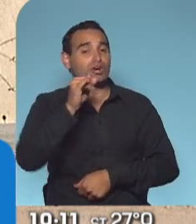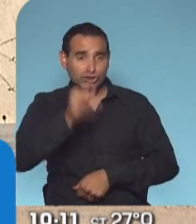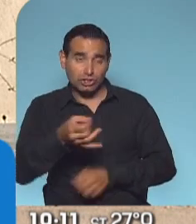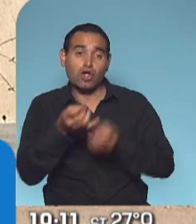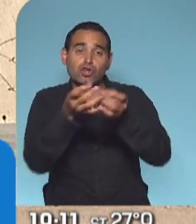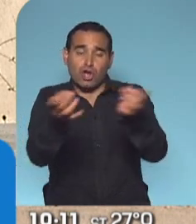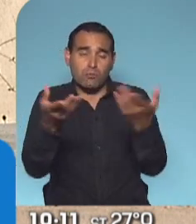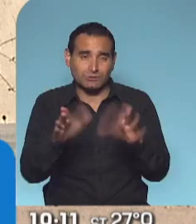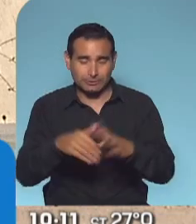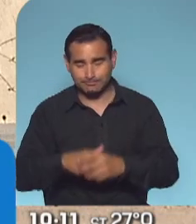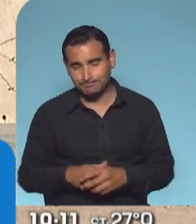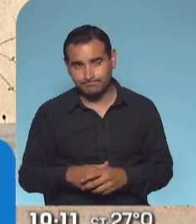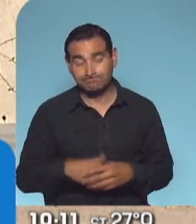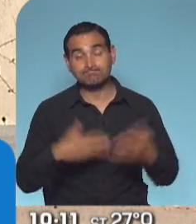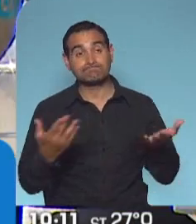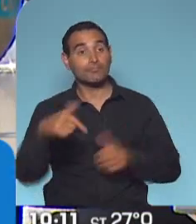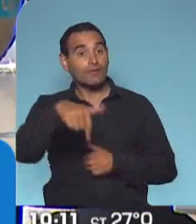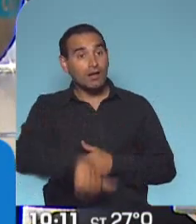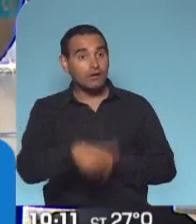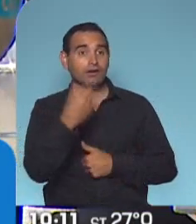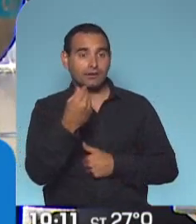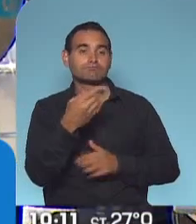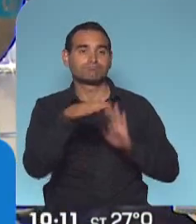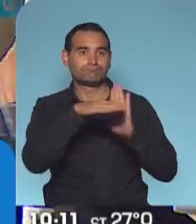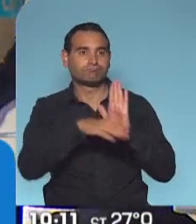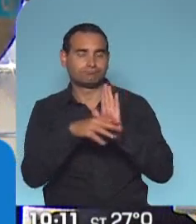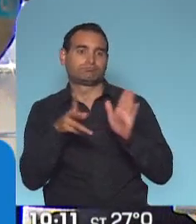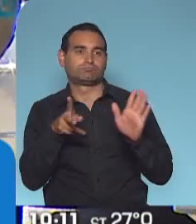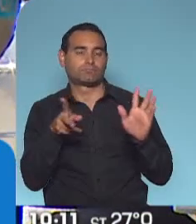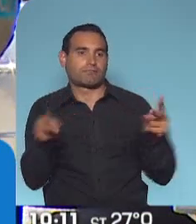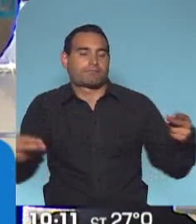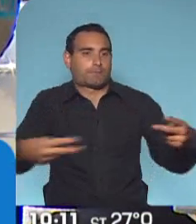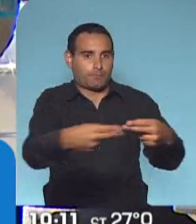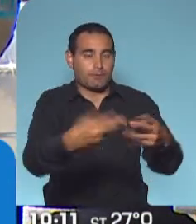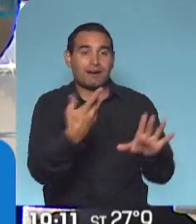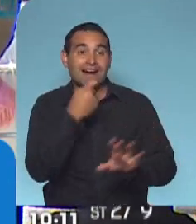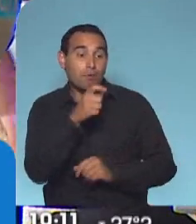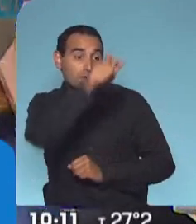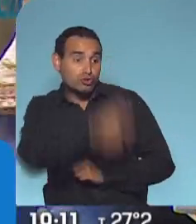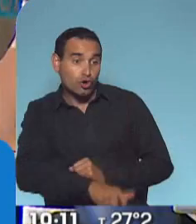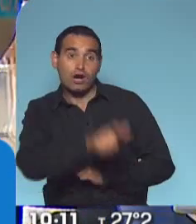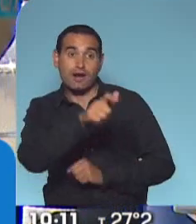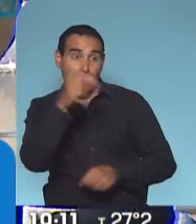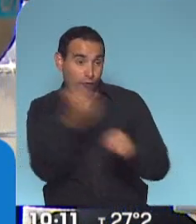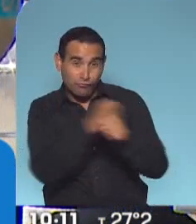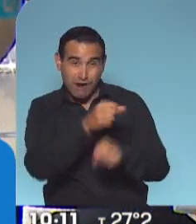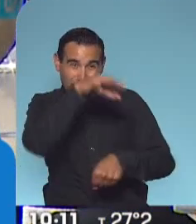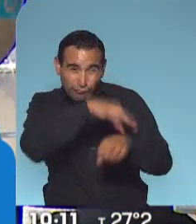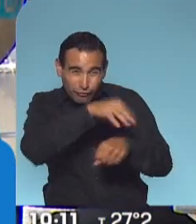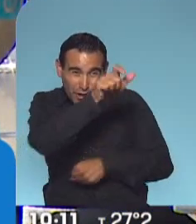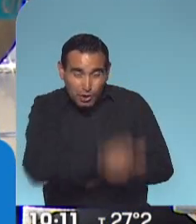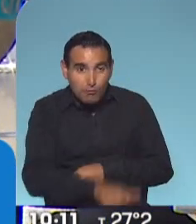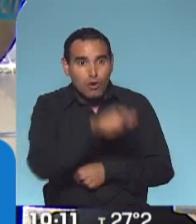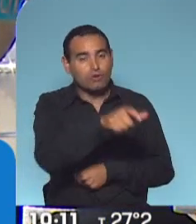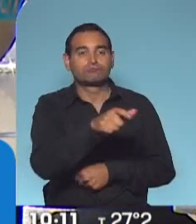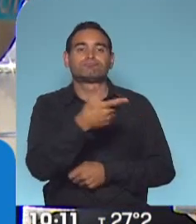contagios. Por eso lo que se está haciendo son las medidas de bloqueo. A todo contacto, cuando se confirma un caso, se lo